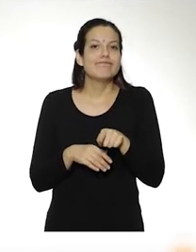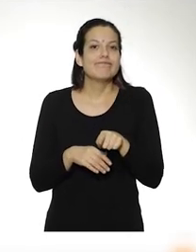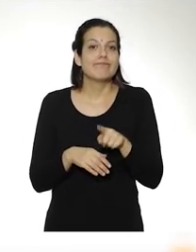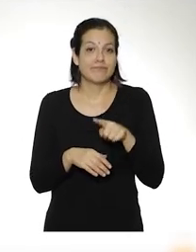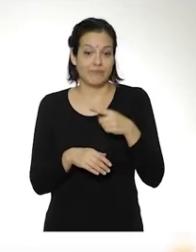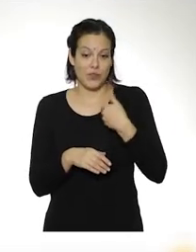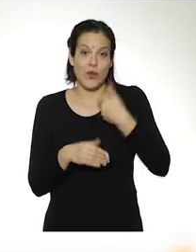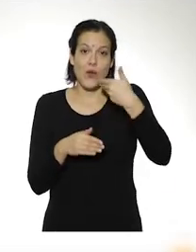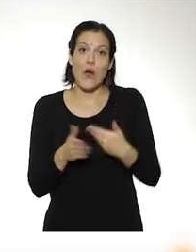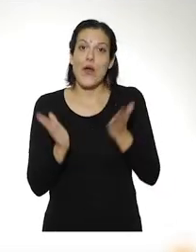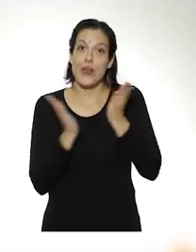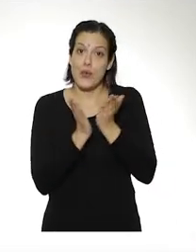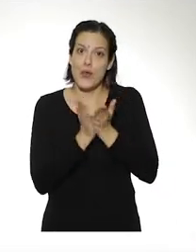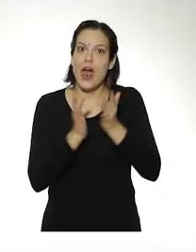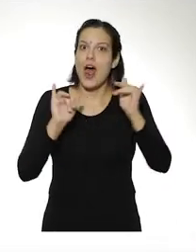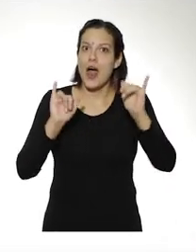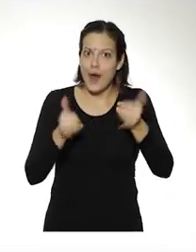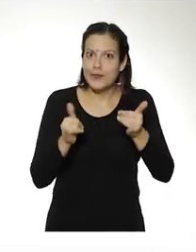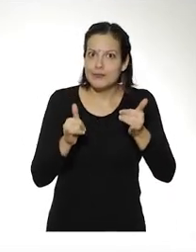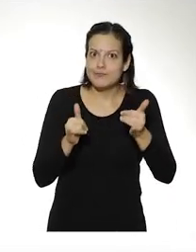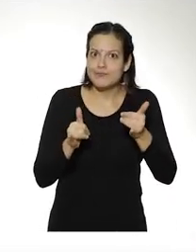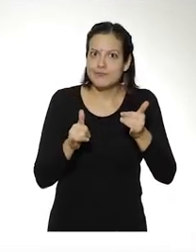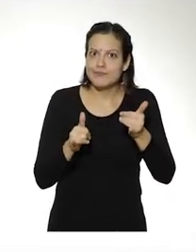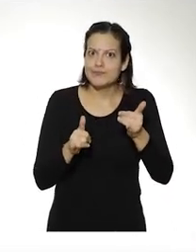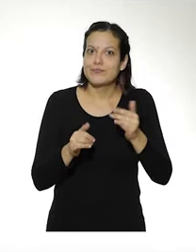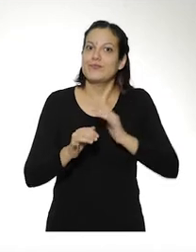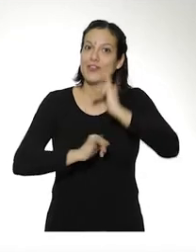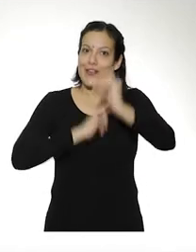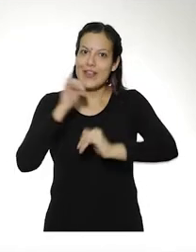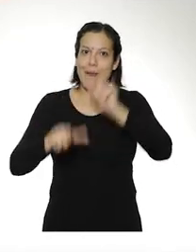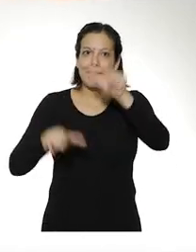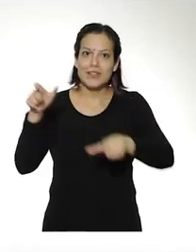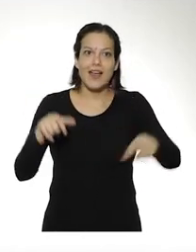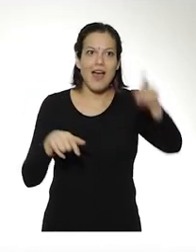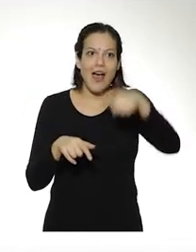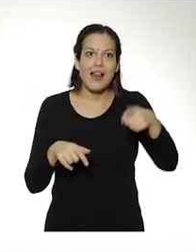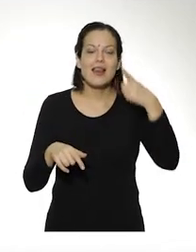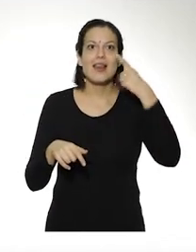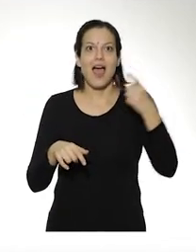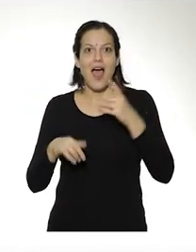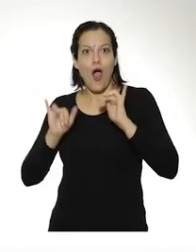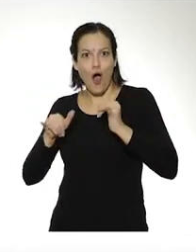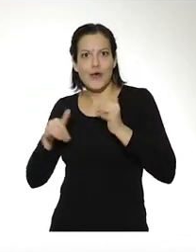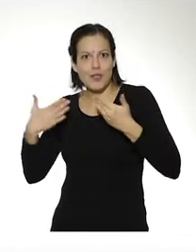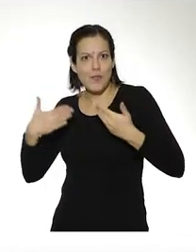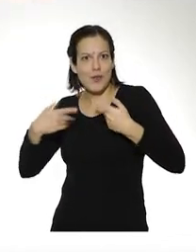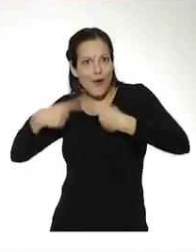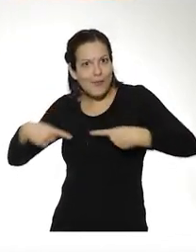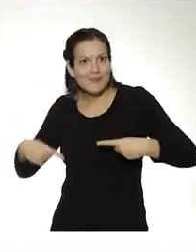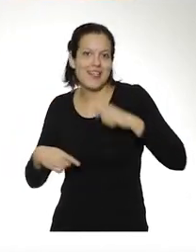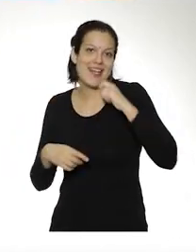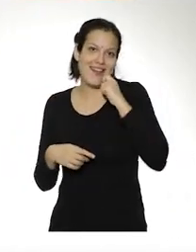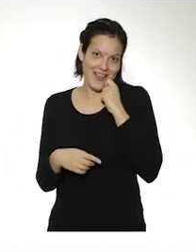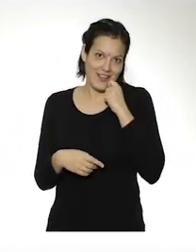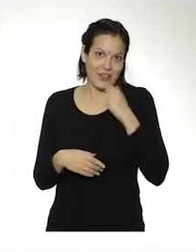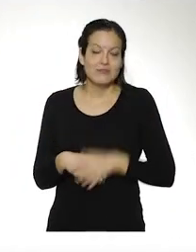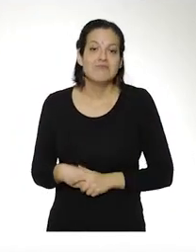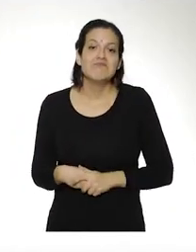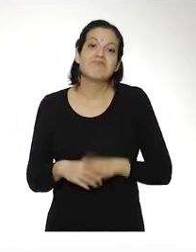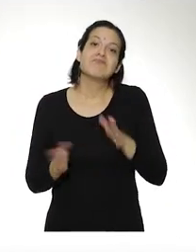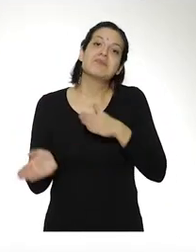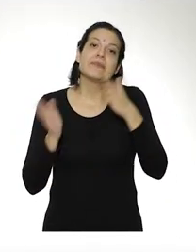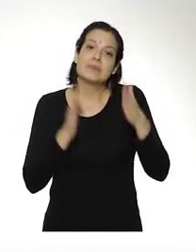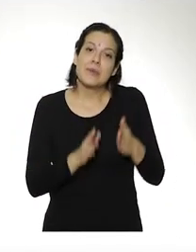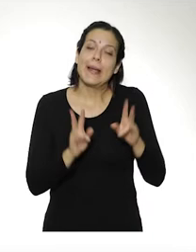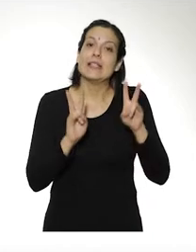como estudiantes y como adolescentes, el contárselo a la gente y que se den cuenta de lo que somos capaces es muy lindo. Después, bueno,